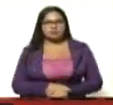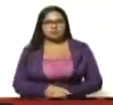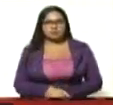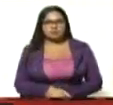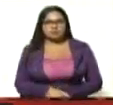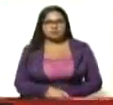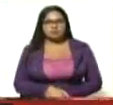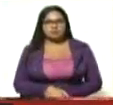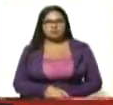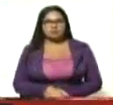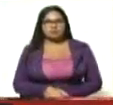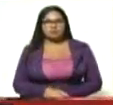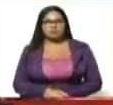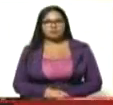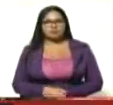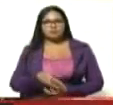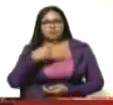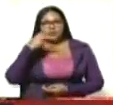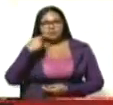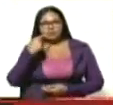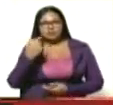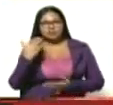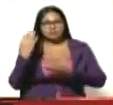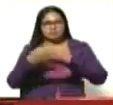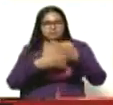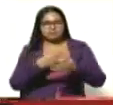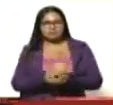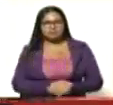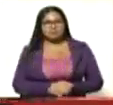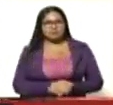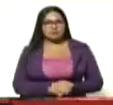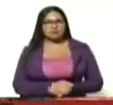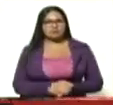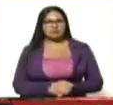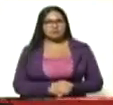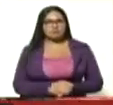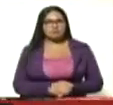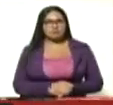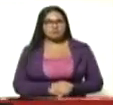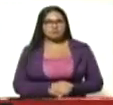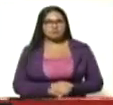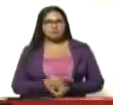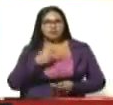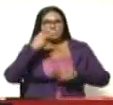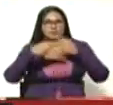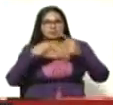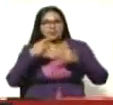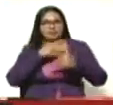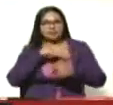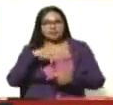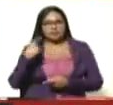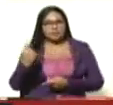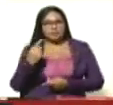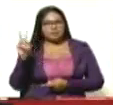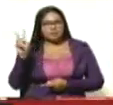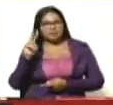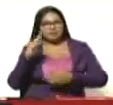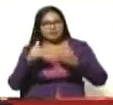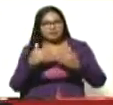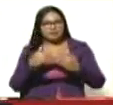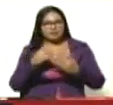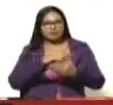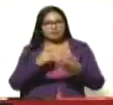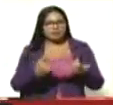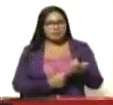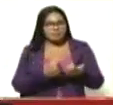de poesía de Venezuela. Vamos a escuchar su intervención. Reactivación de las fuerzas creadoras de la poesía, no solamente en Venezuela, sino también con nuestros hermanos de Colombia.